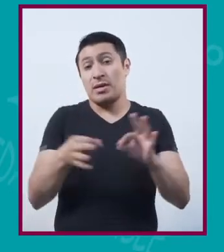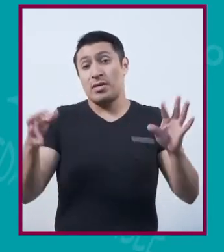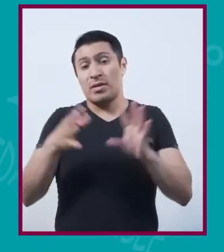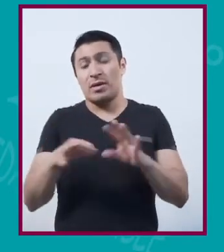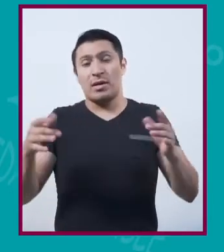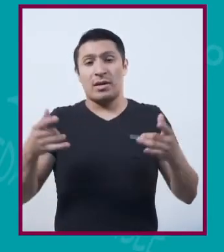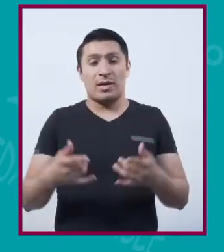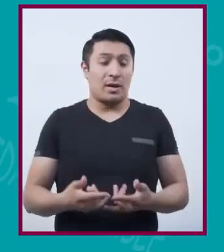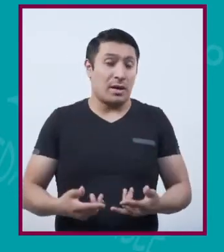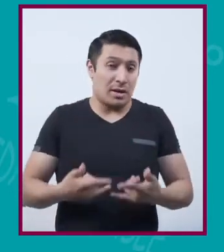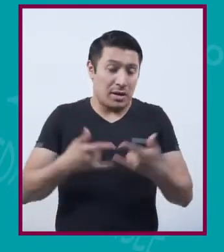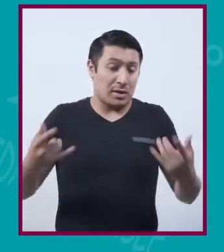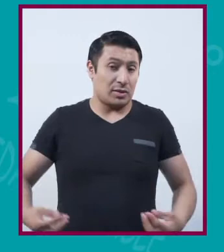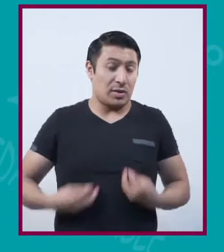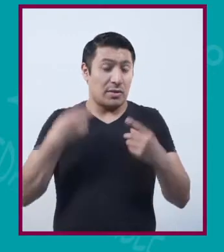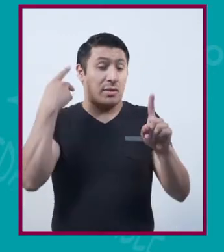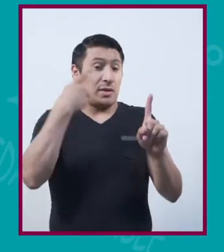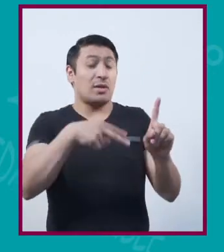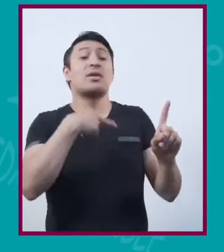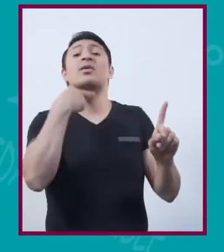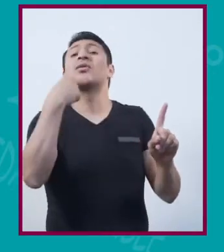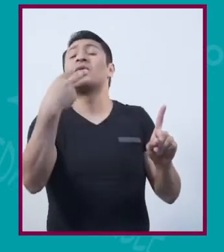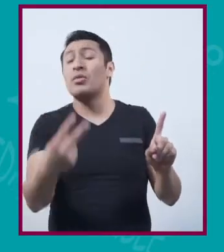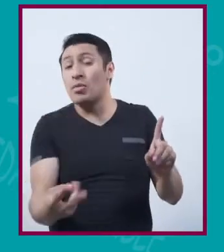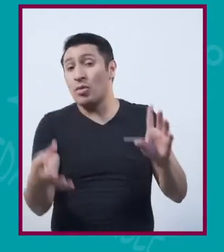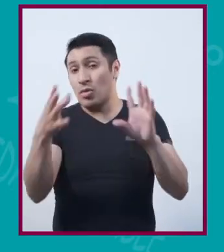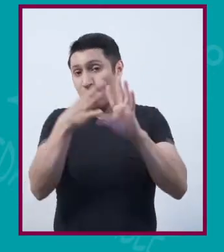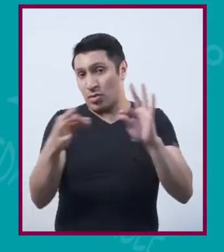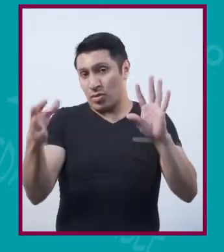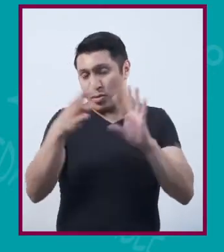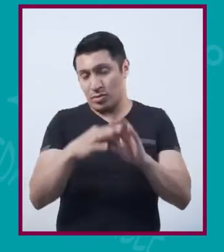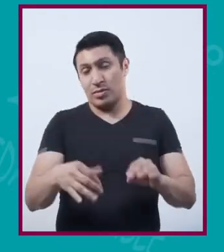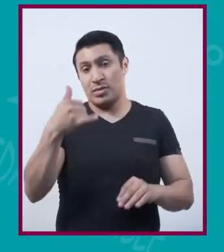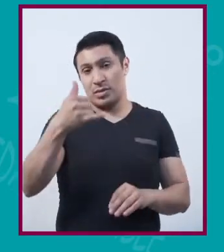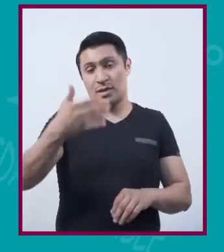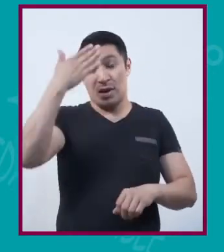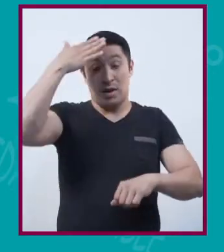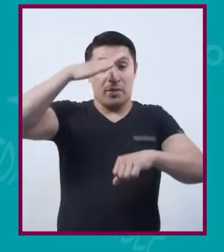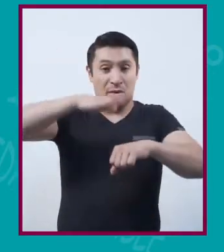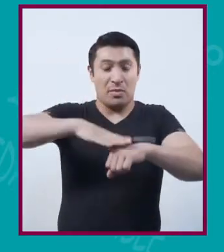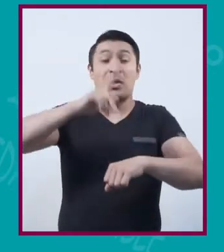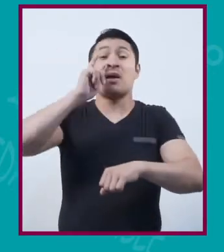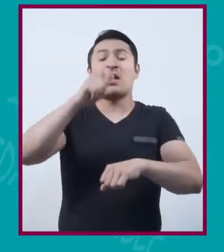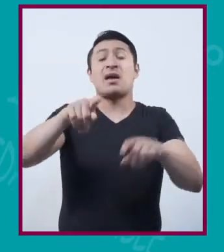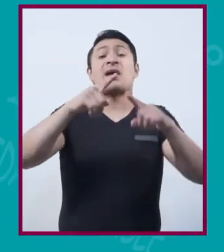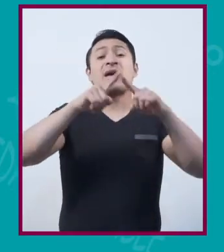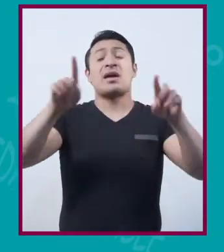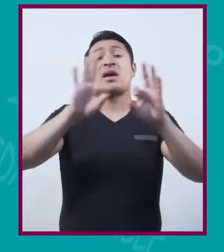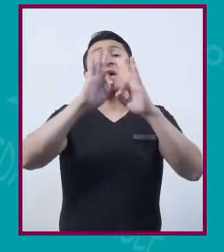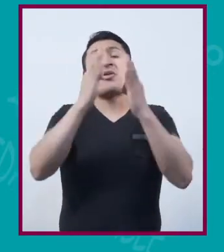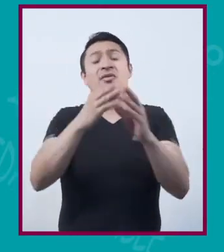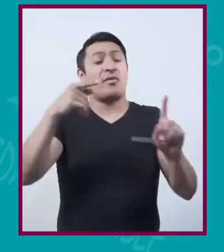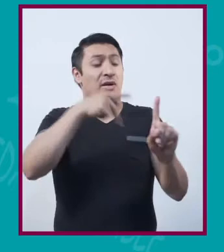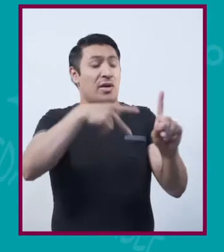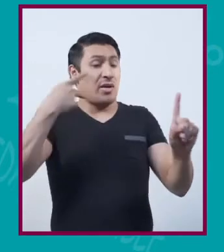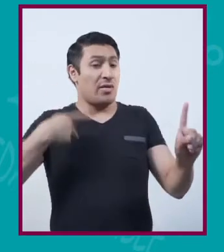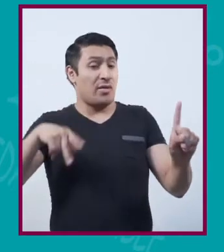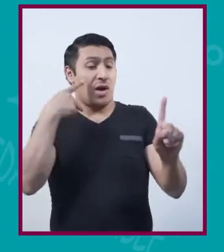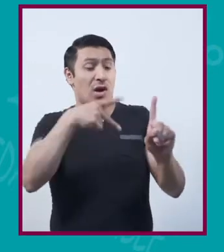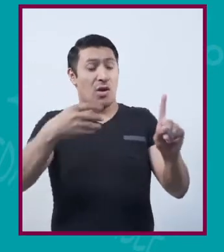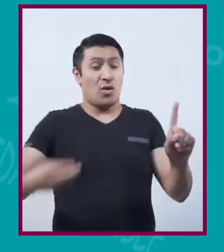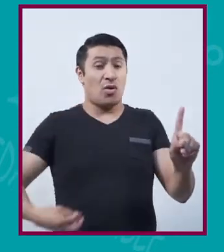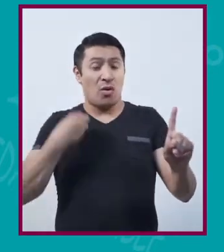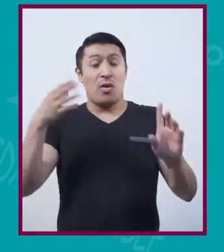narrativa autobiográfica oral. Y desde luego existen las memorias, otro género en que la gente cuenta su